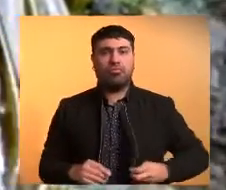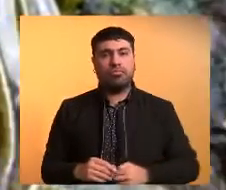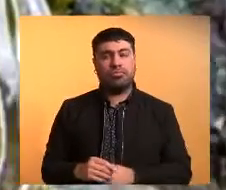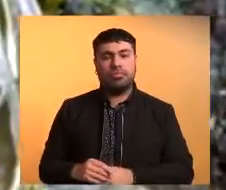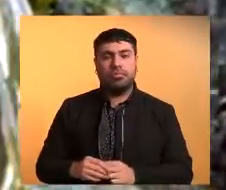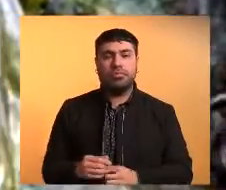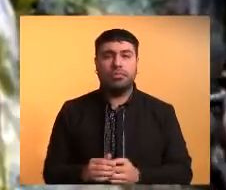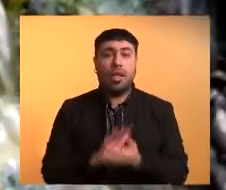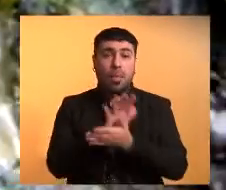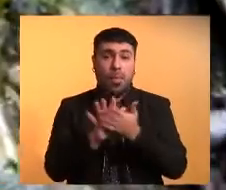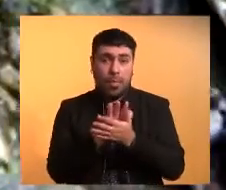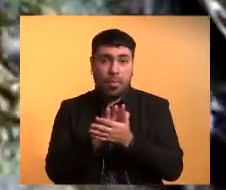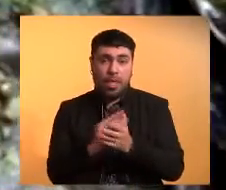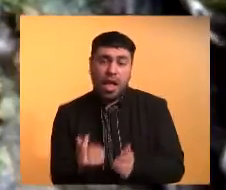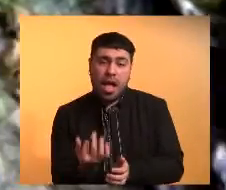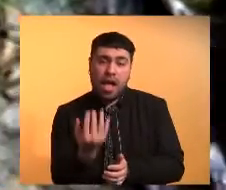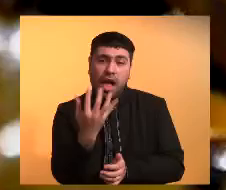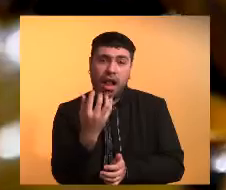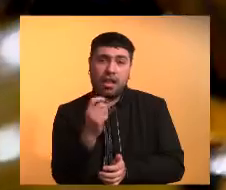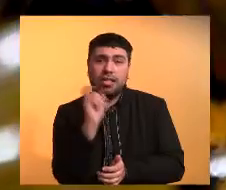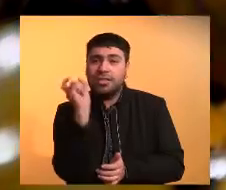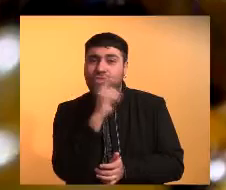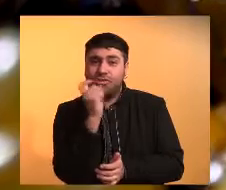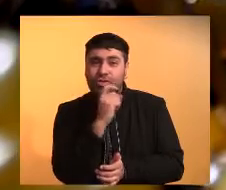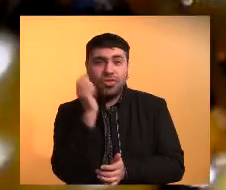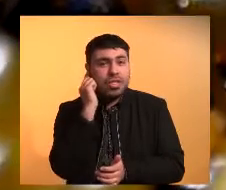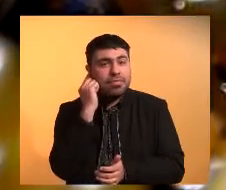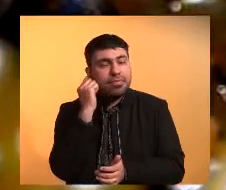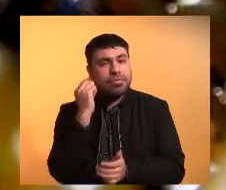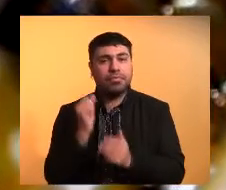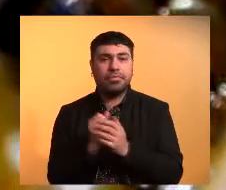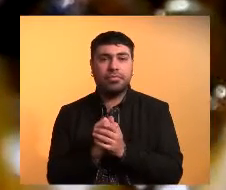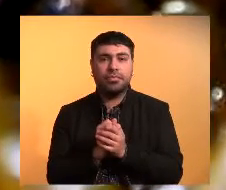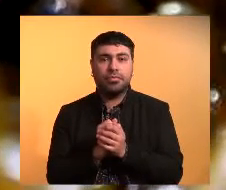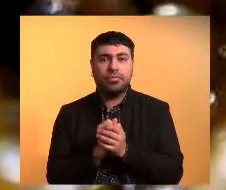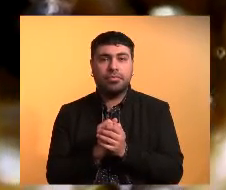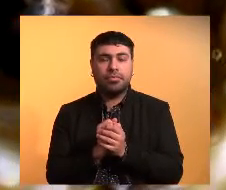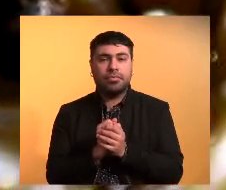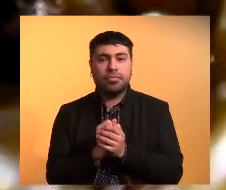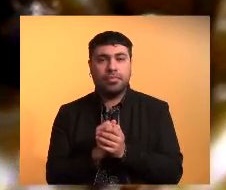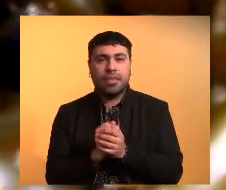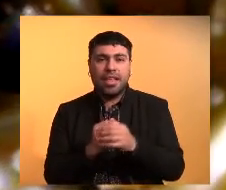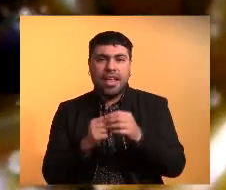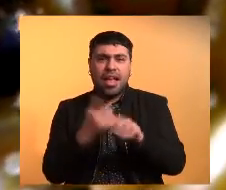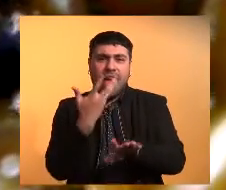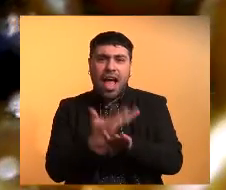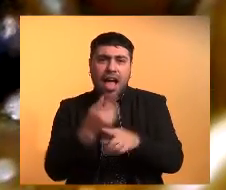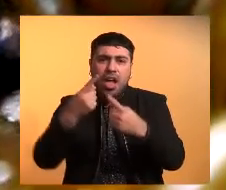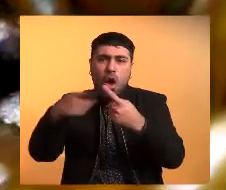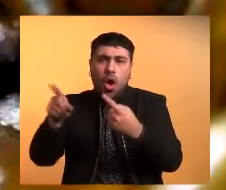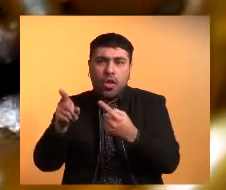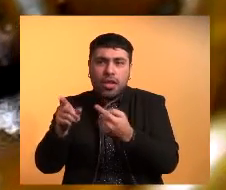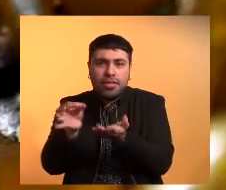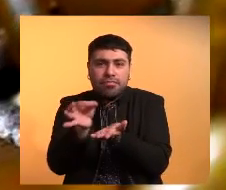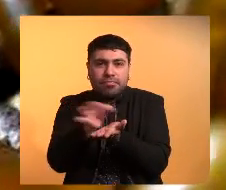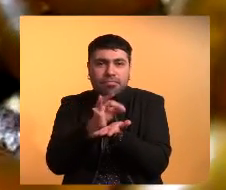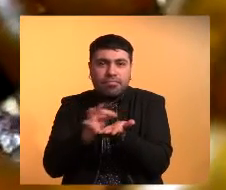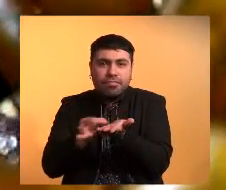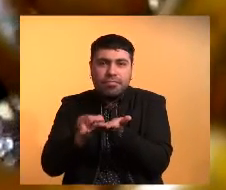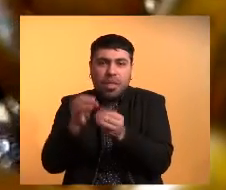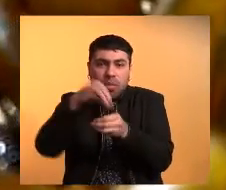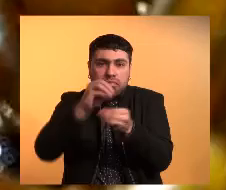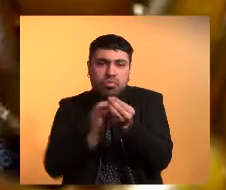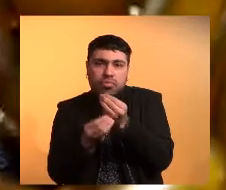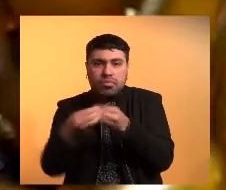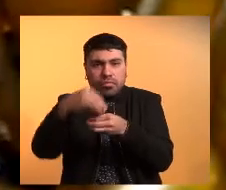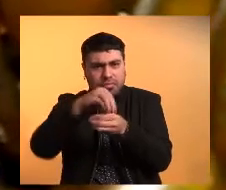el caso de las algas rojas, se llaman ficobiliproteínas. Y la ficoeritrina es particularmente el pigmento que en el